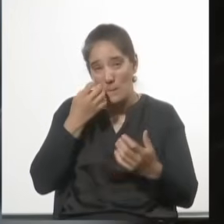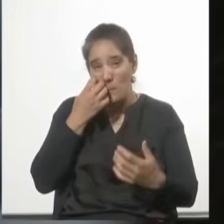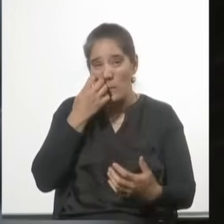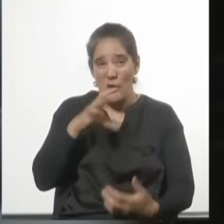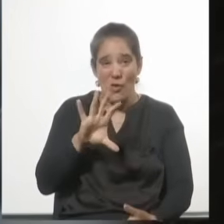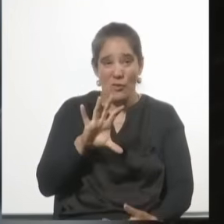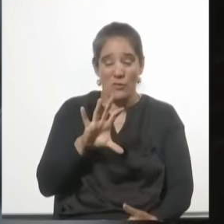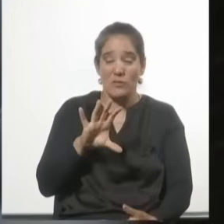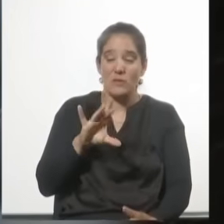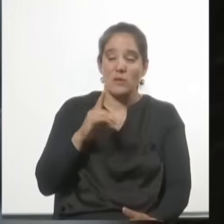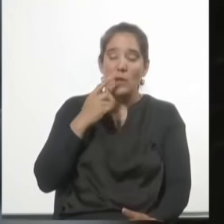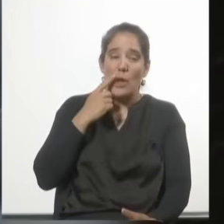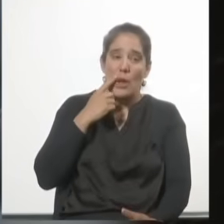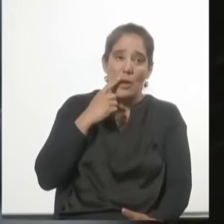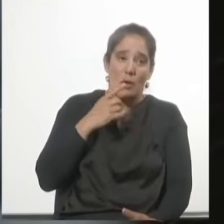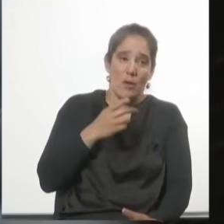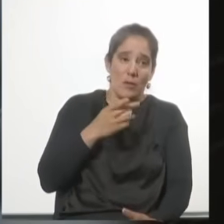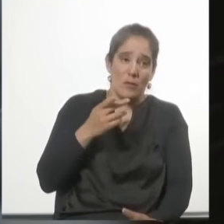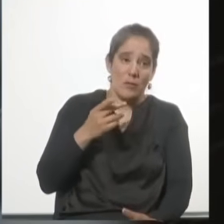el informante,